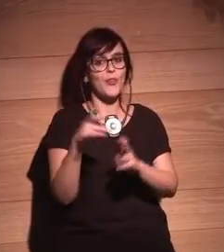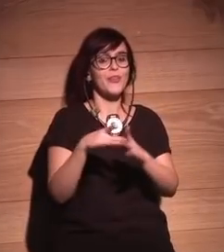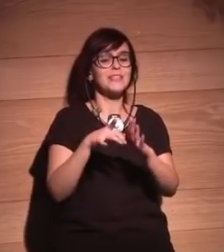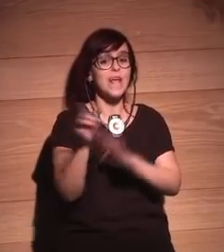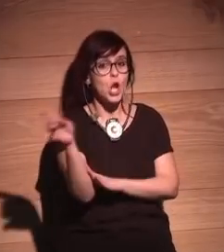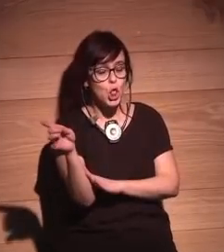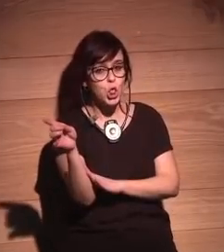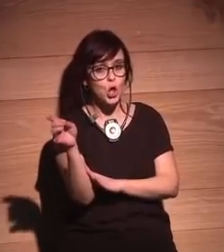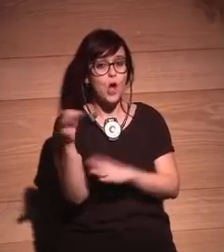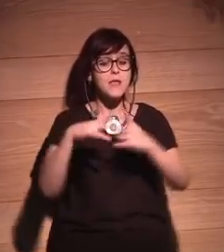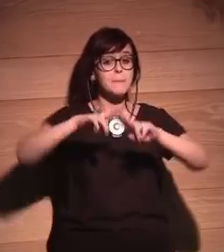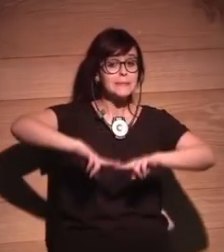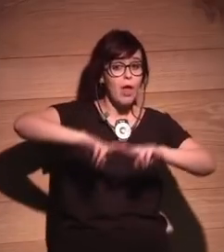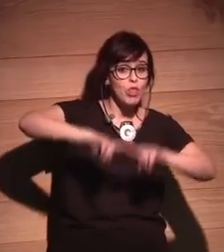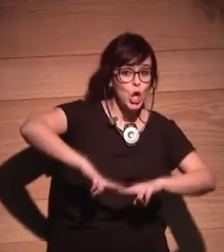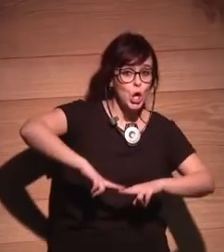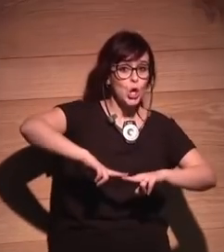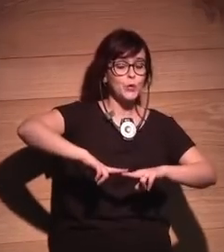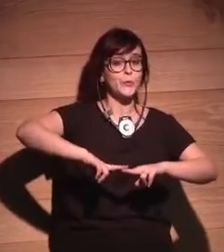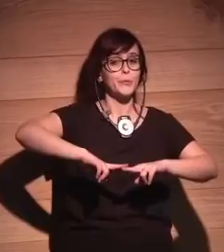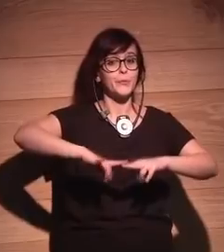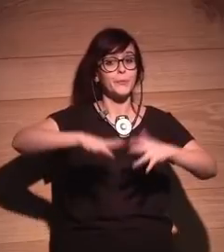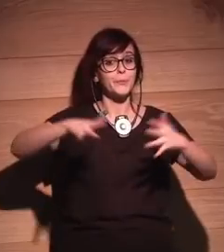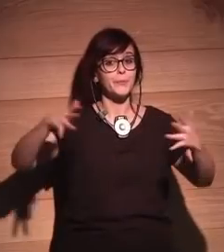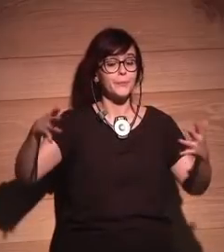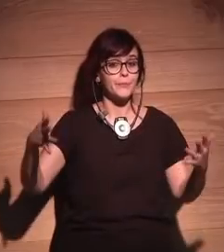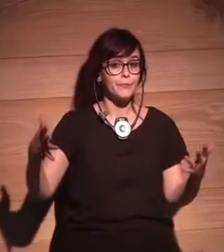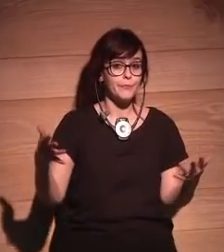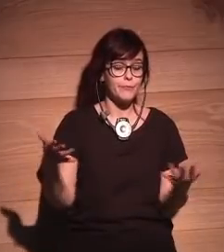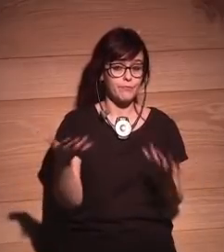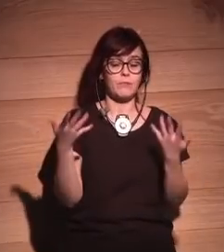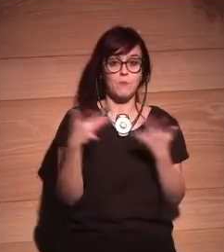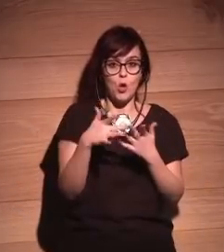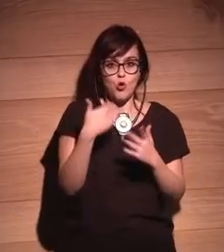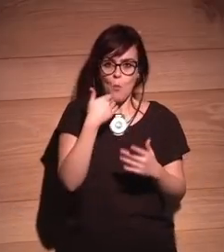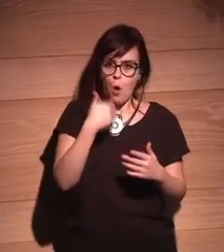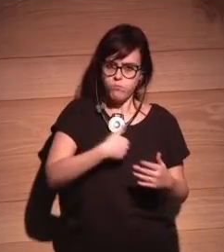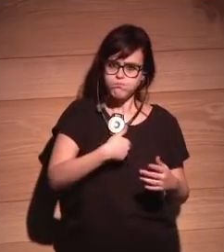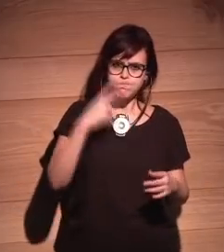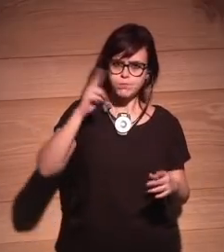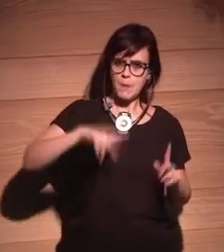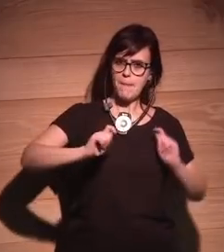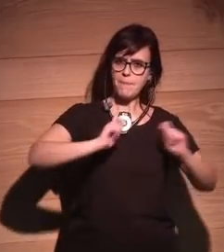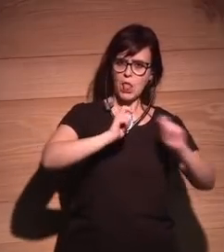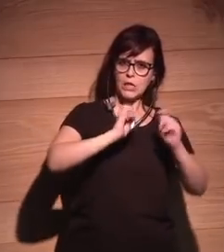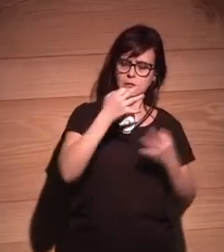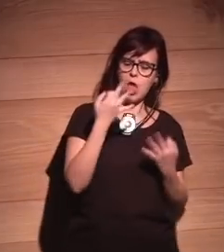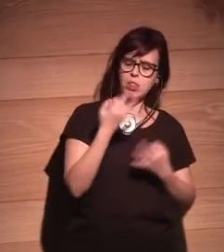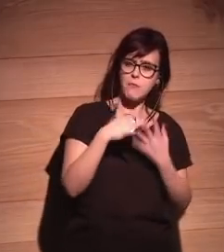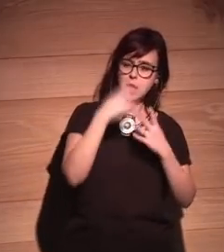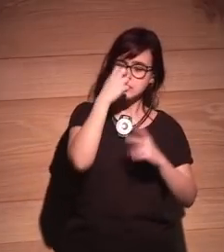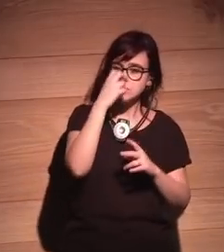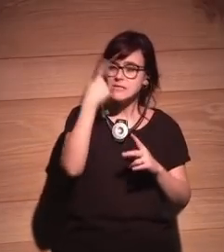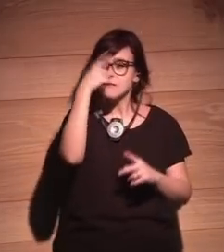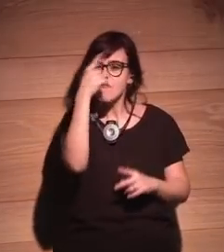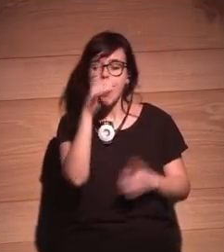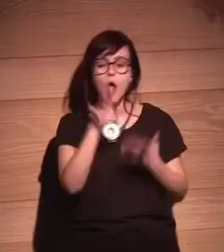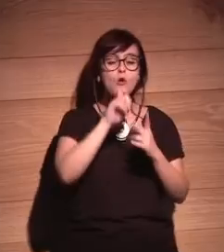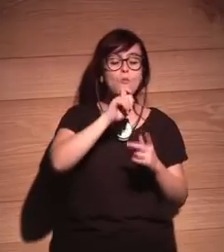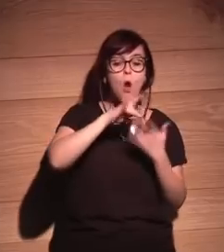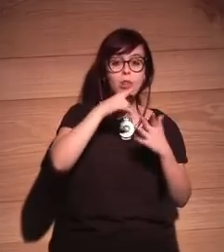desarrollo, investigación. Como periodistas también tenemos que averiguar y saber cómo